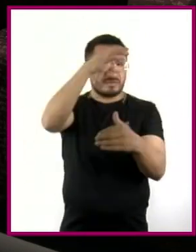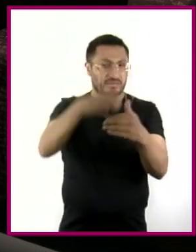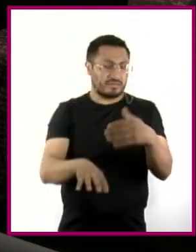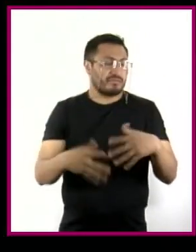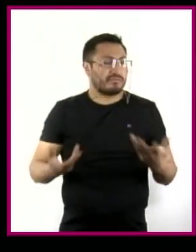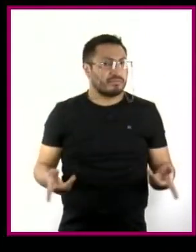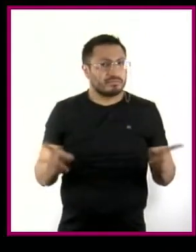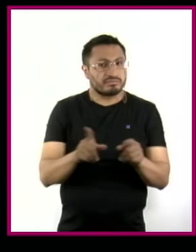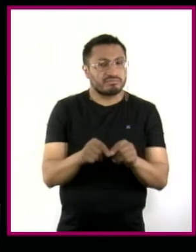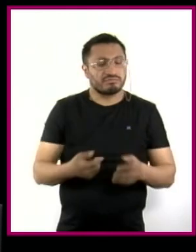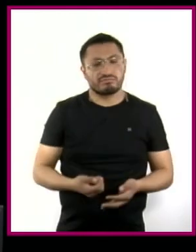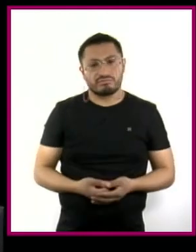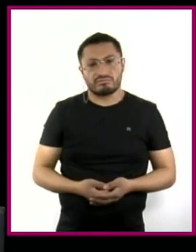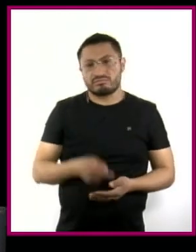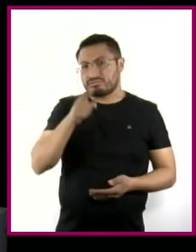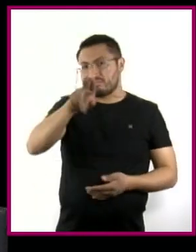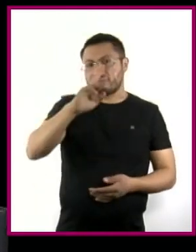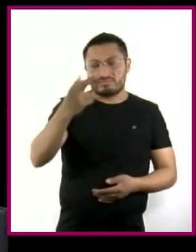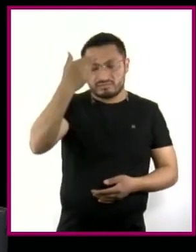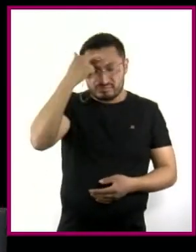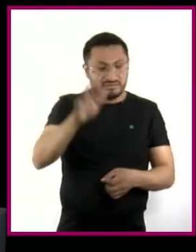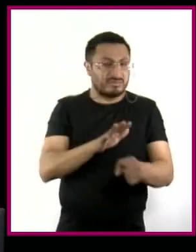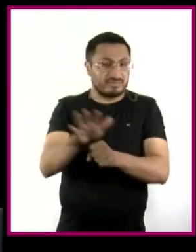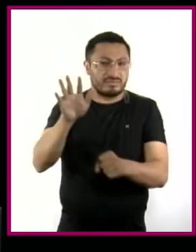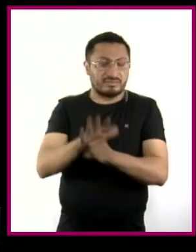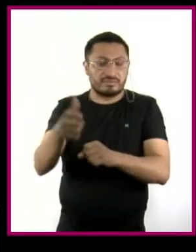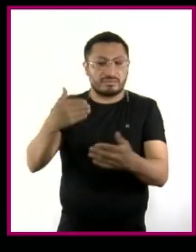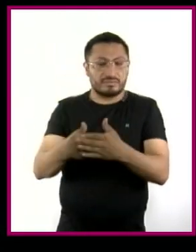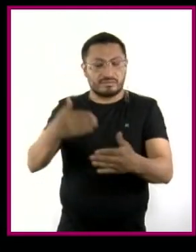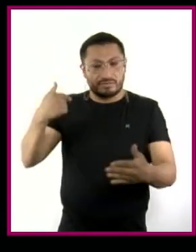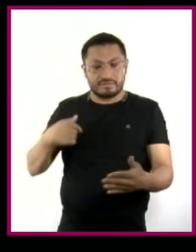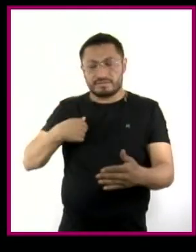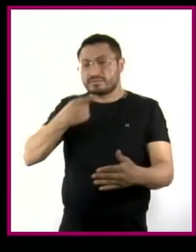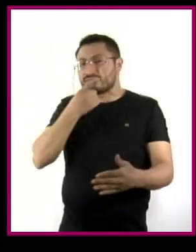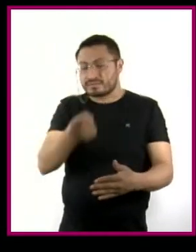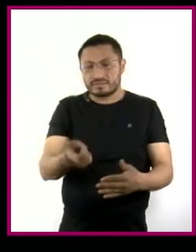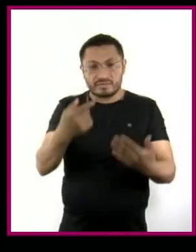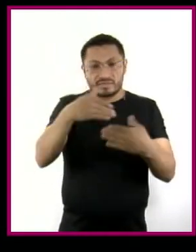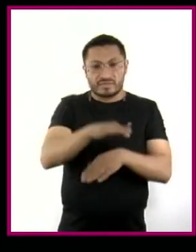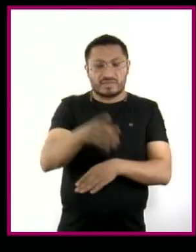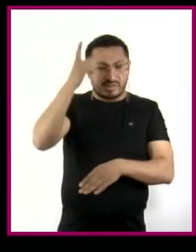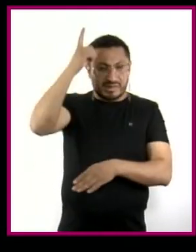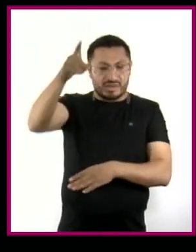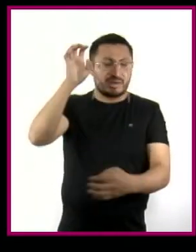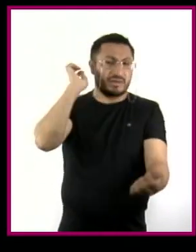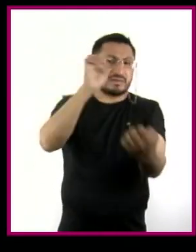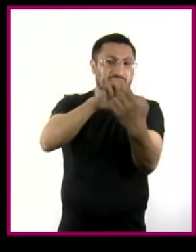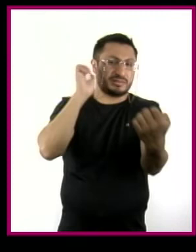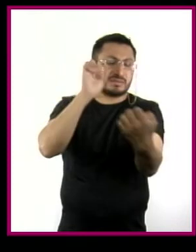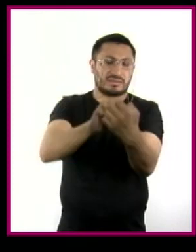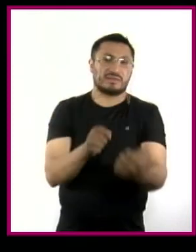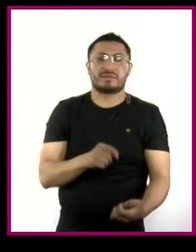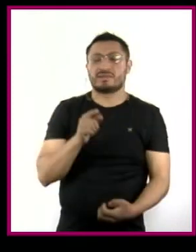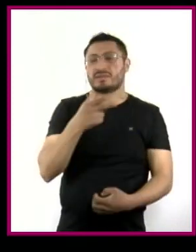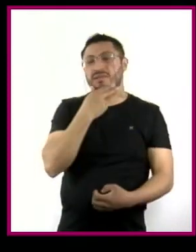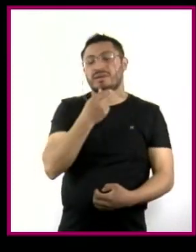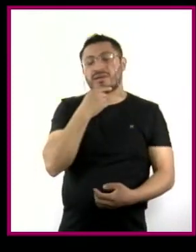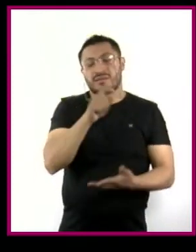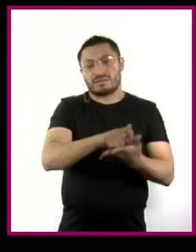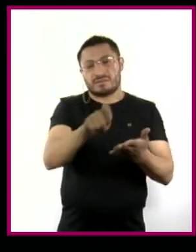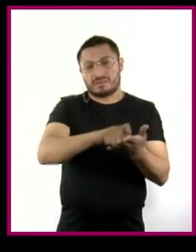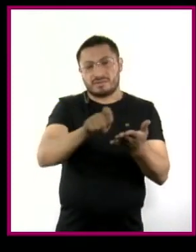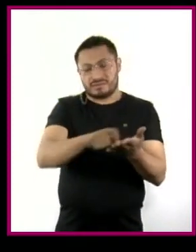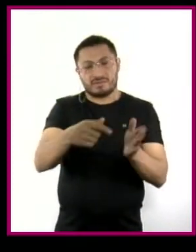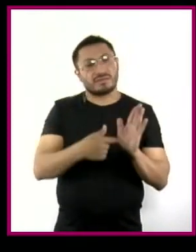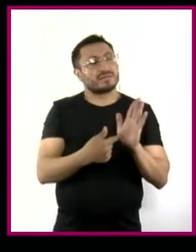Emiliano? ¿Recuerdas lo que te contaba al inicio sobre el dios engañador que planteaba Descartes en la segunda de sus